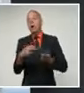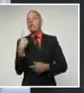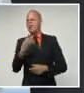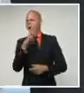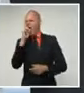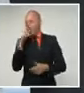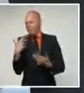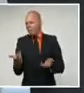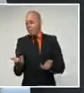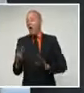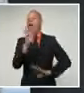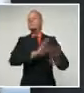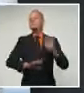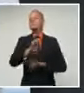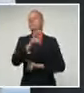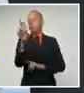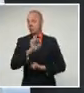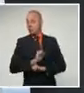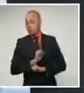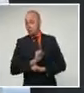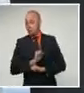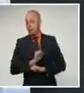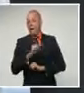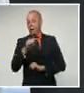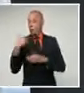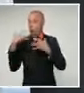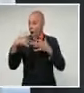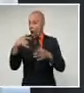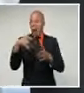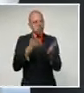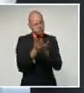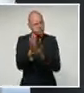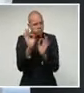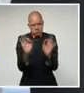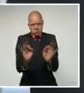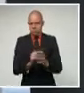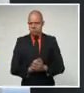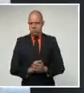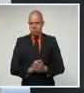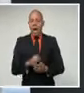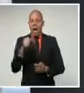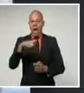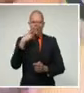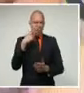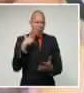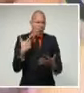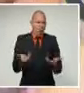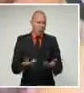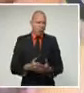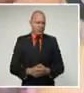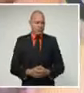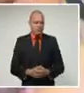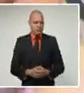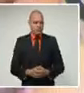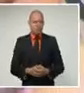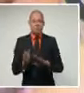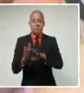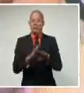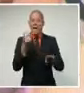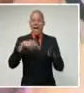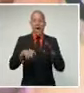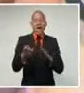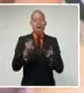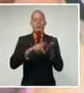en las circunstancias y en los escenarios que la vida va imponiendo, y ahí tenemos que tener la capacidad de ajustarnos a ese nuevo momento. La provincia de